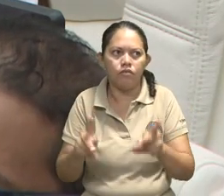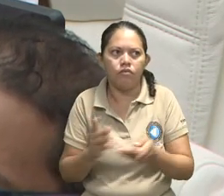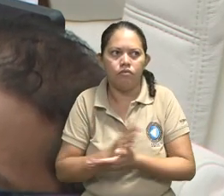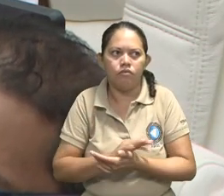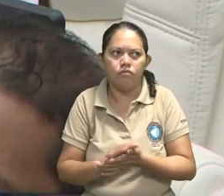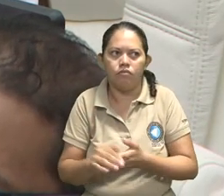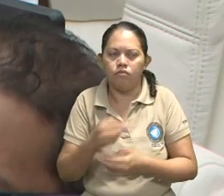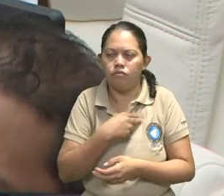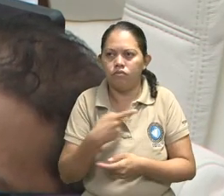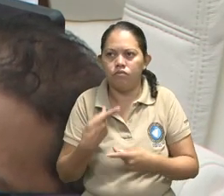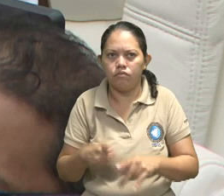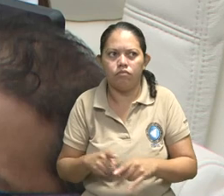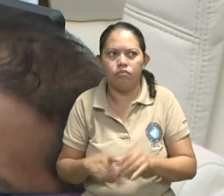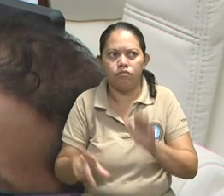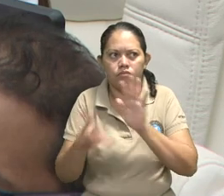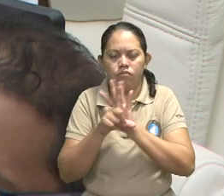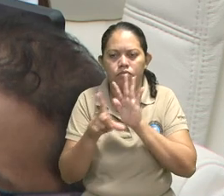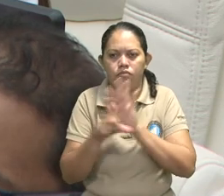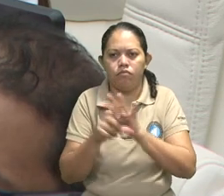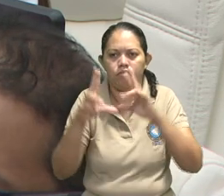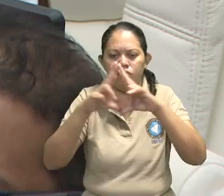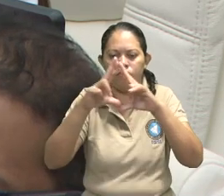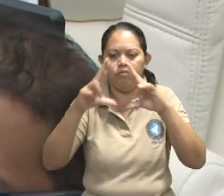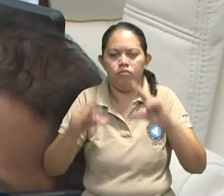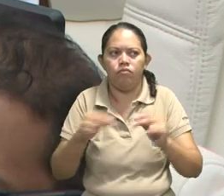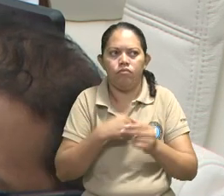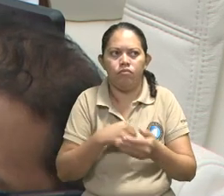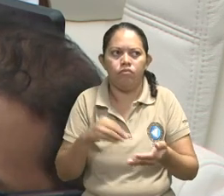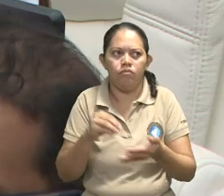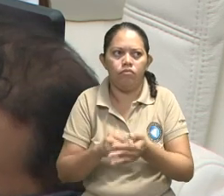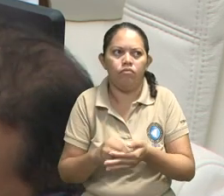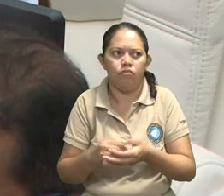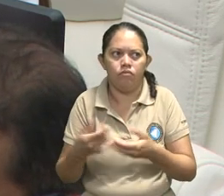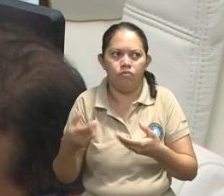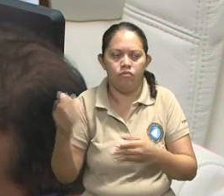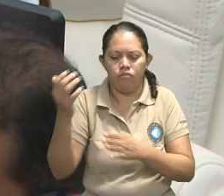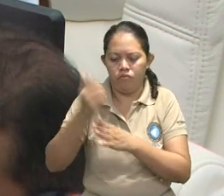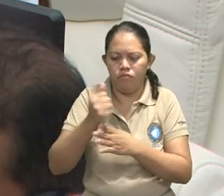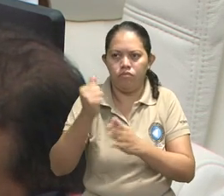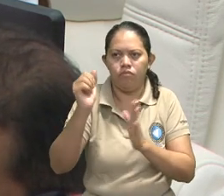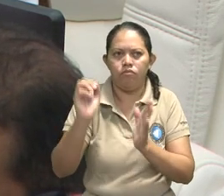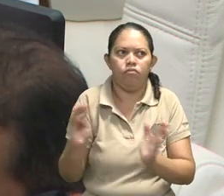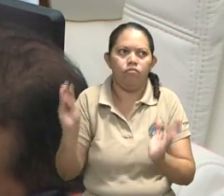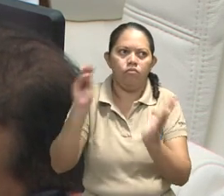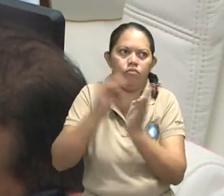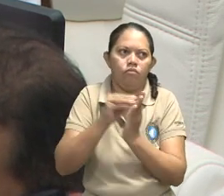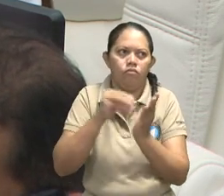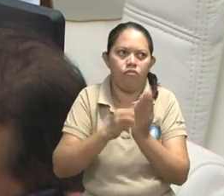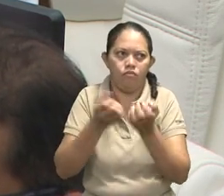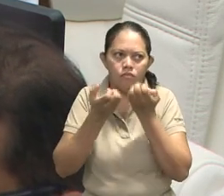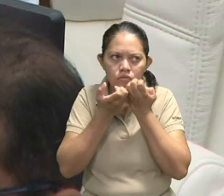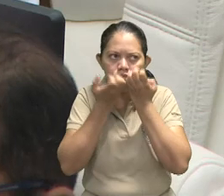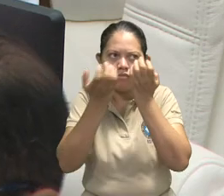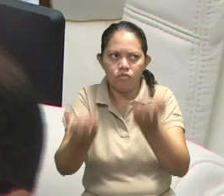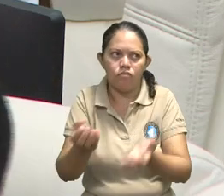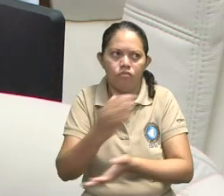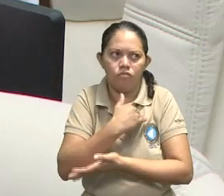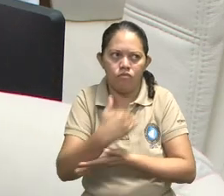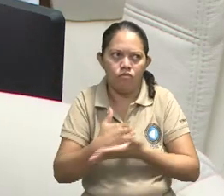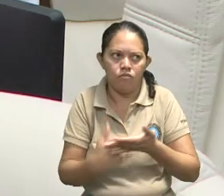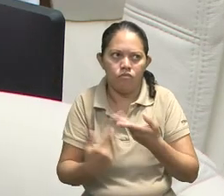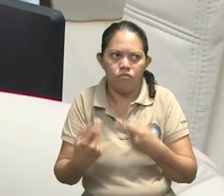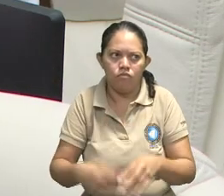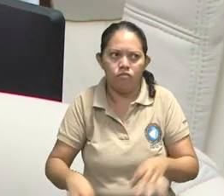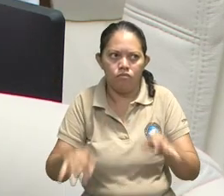a fin de que sea ley de la República de Nicaragua. Se adjunta el texto de ley como parte del presente informe de consulta y